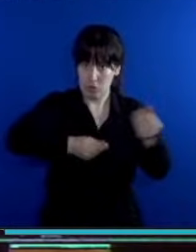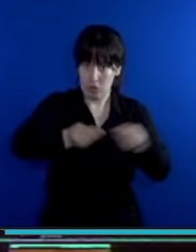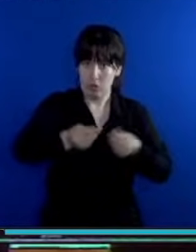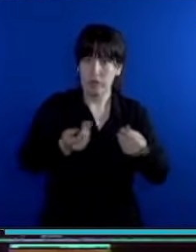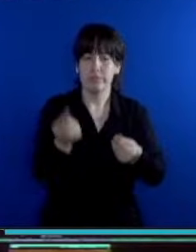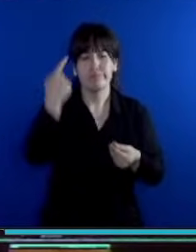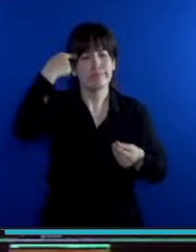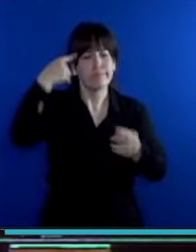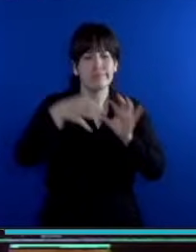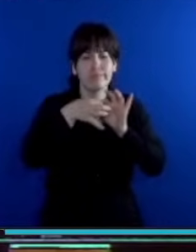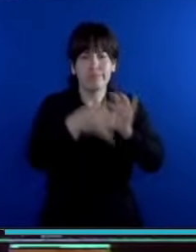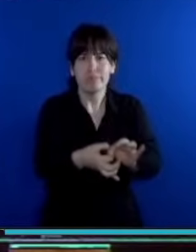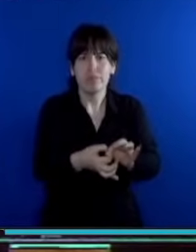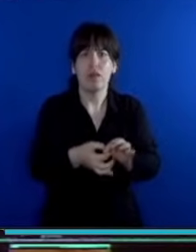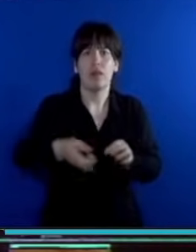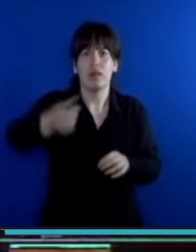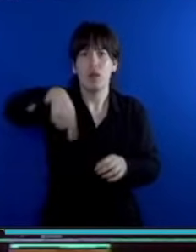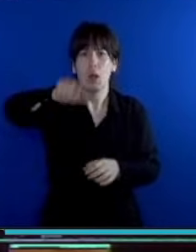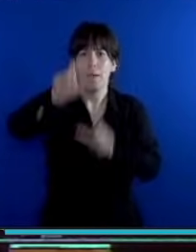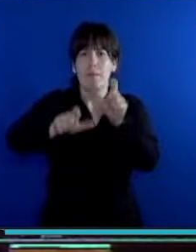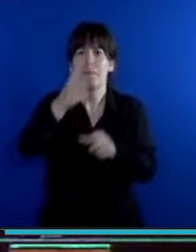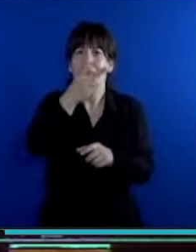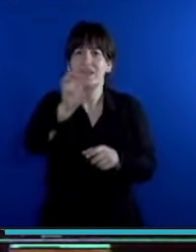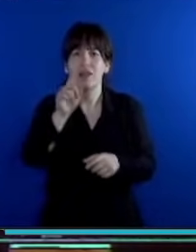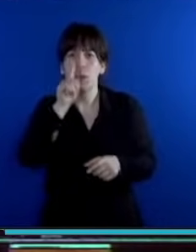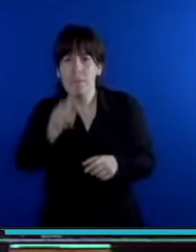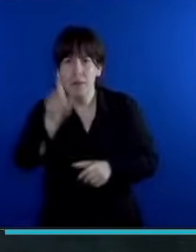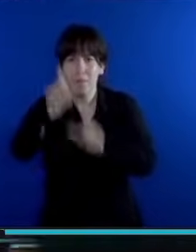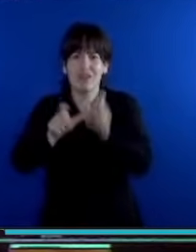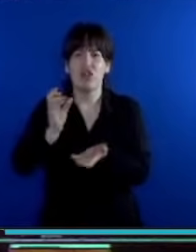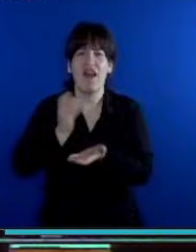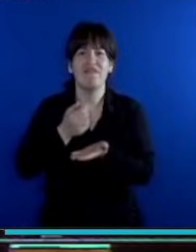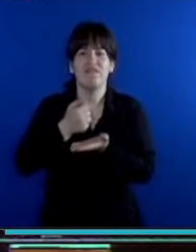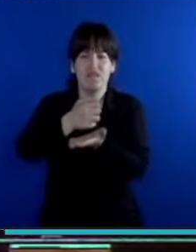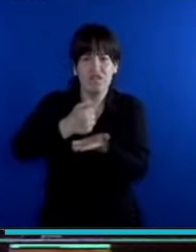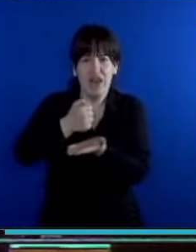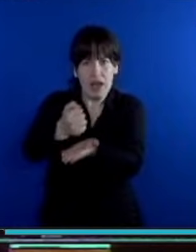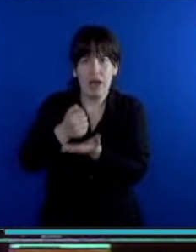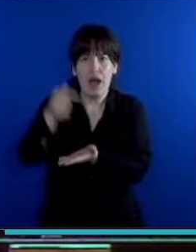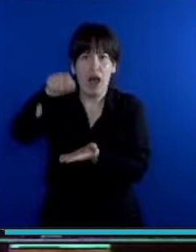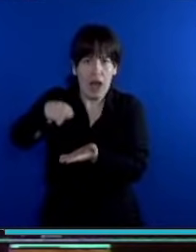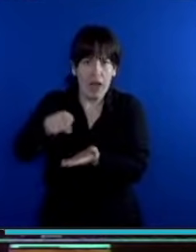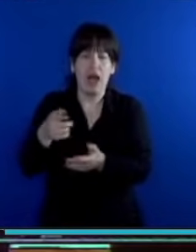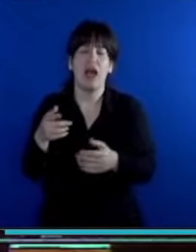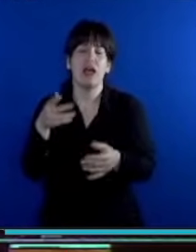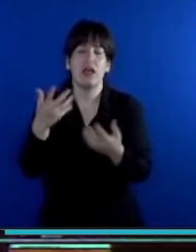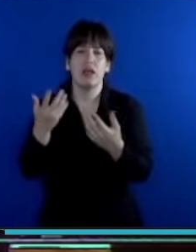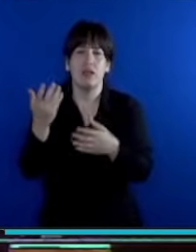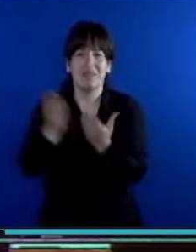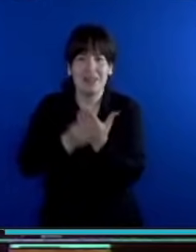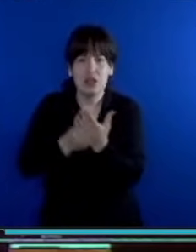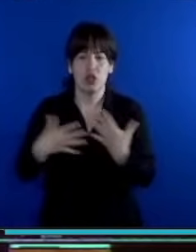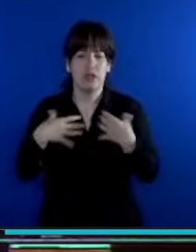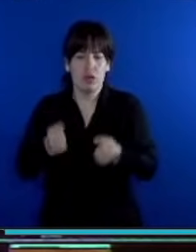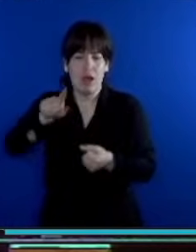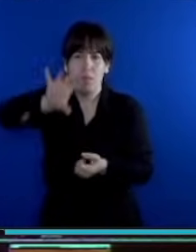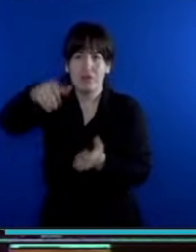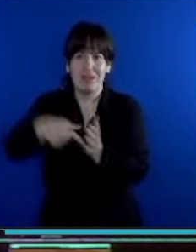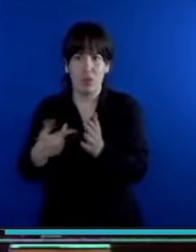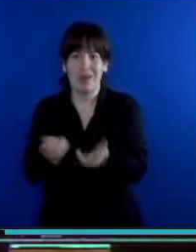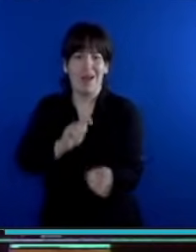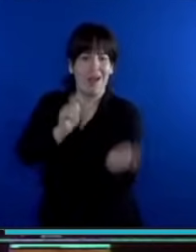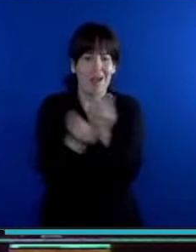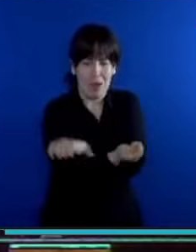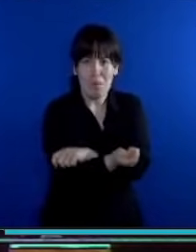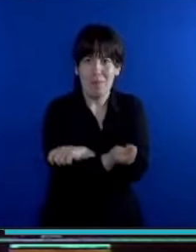contemplar el pase a planta de los más de 20.000 becarios que tiene el Ministerio de Salud en la provincia de Buenos Aires, o si va a contemplar